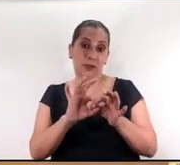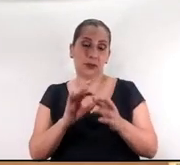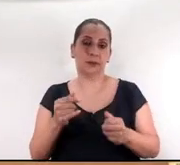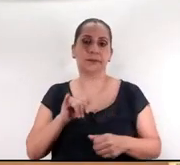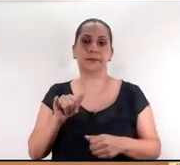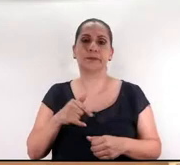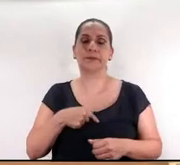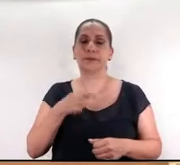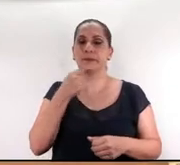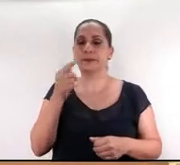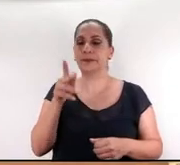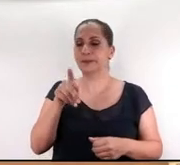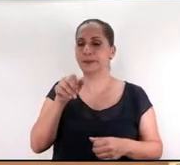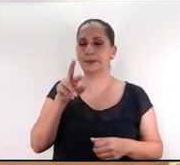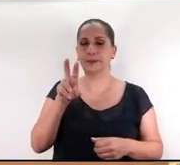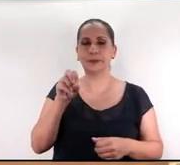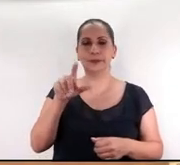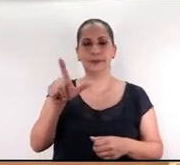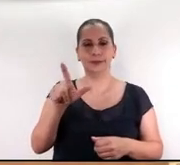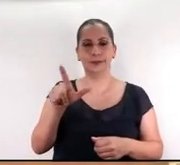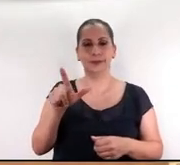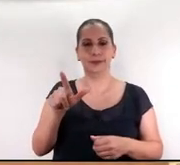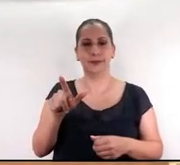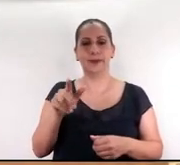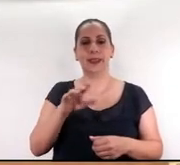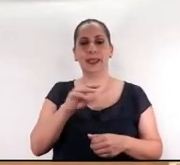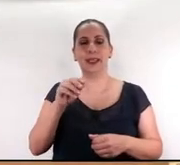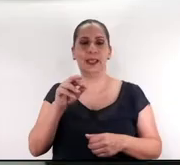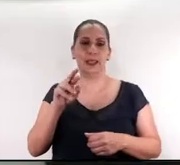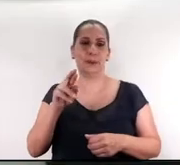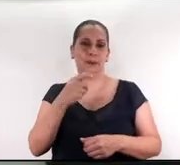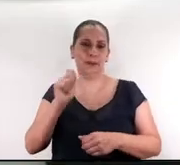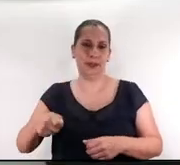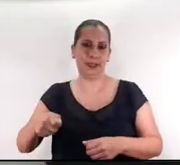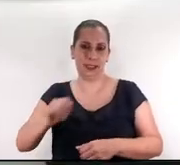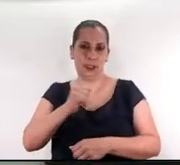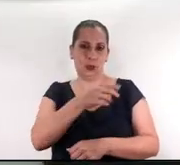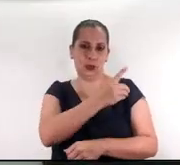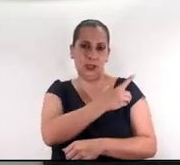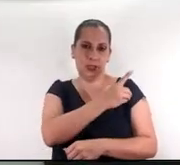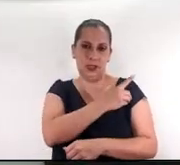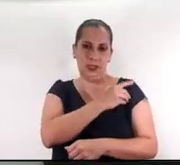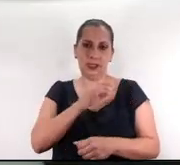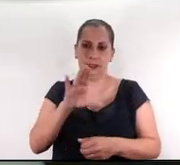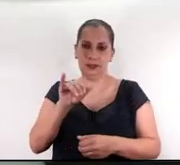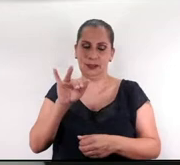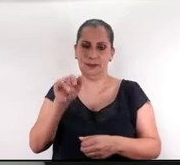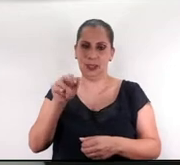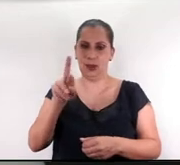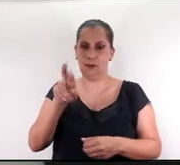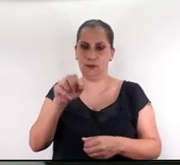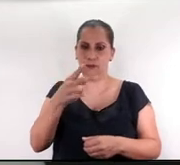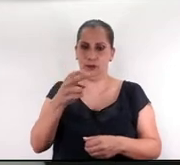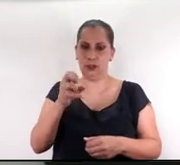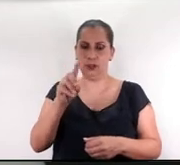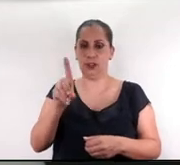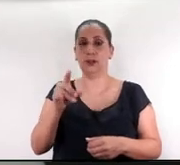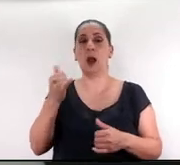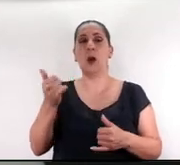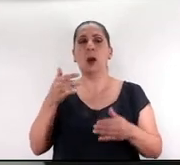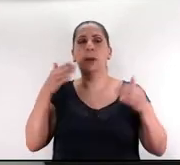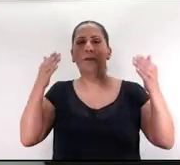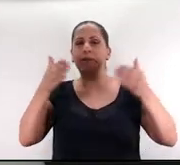lo comentaba Carol y don Rashid Salma, presidente de la Junta Directiva General del CEFIA, vamos a